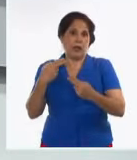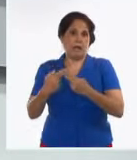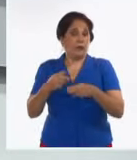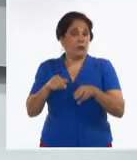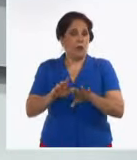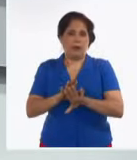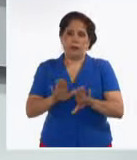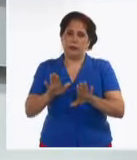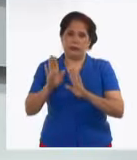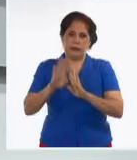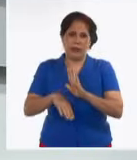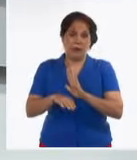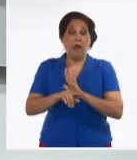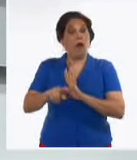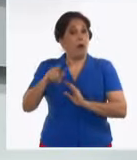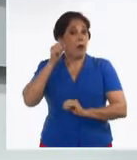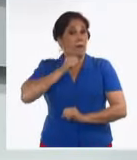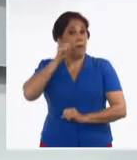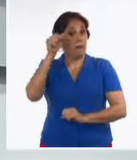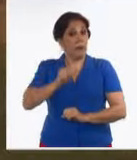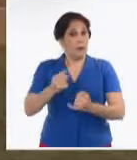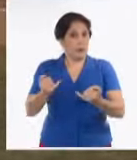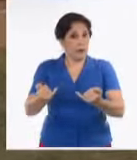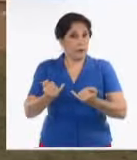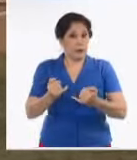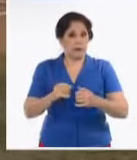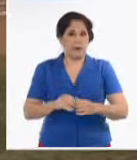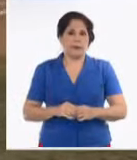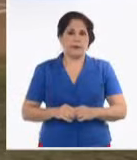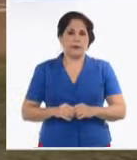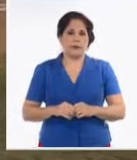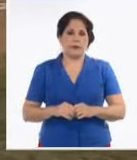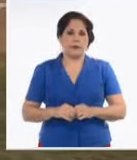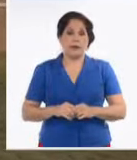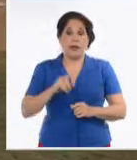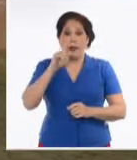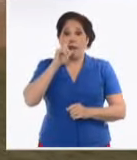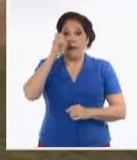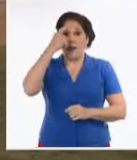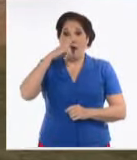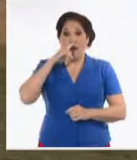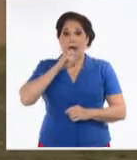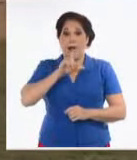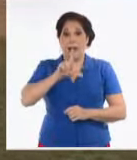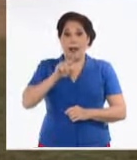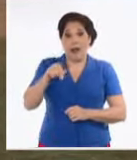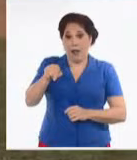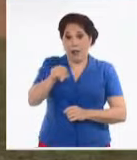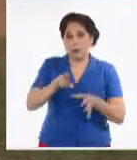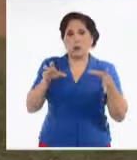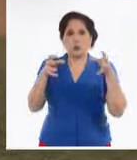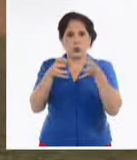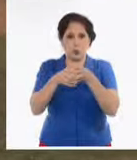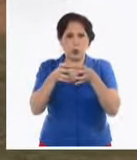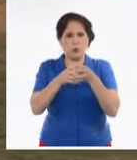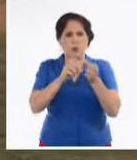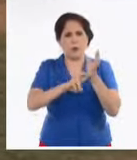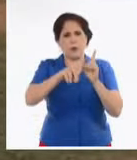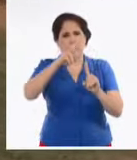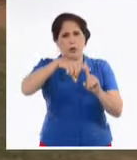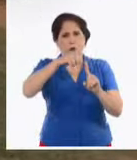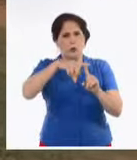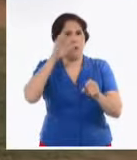respecto, conversó con la colega Gretel Llané. Daniel confirma que jugó ante el equipo de los Alazanes en el día inaugural de